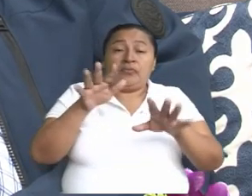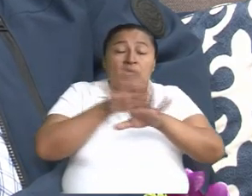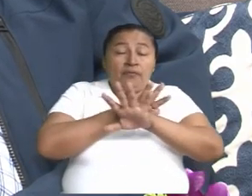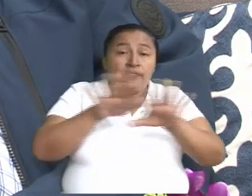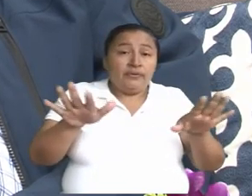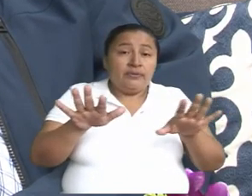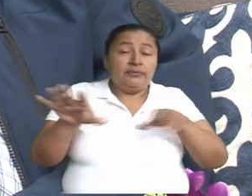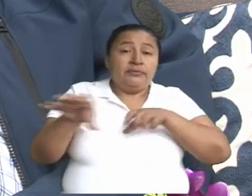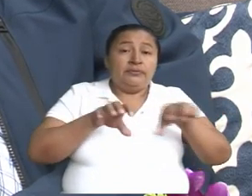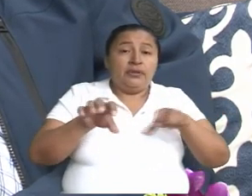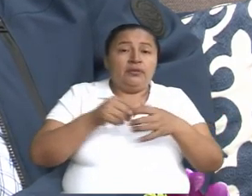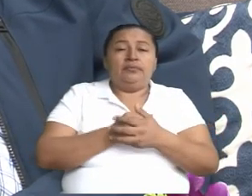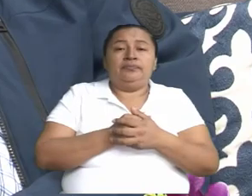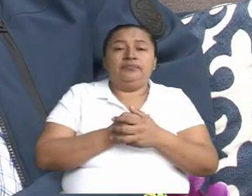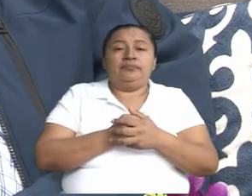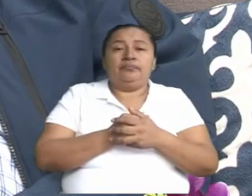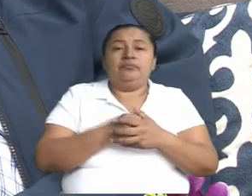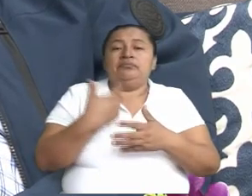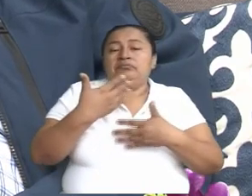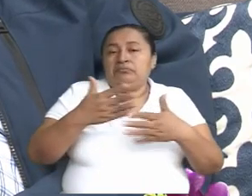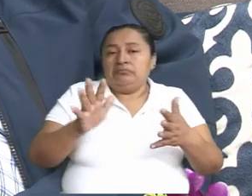eso, aniquinamos.